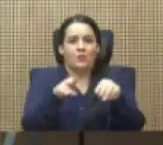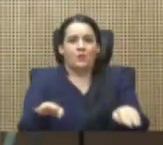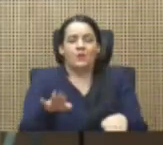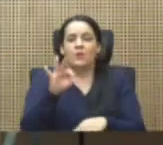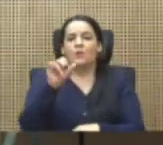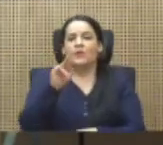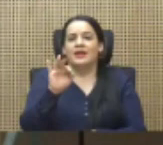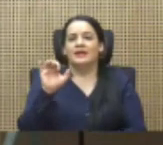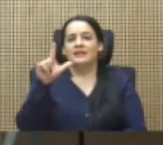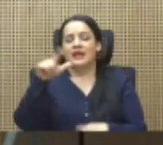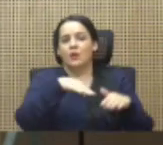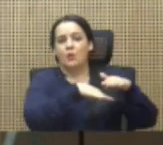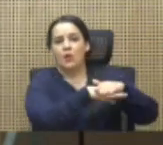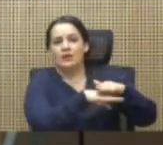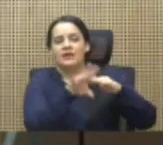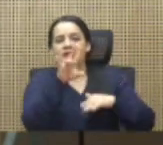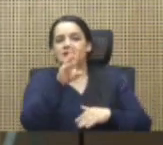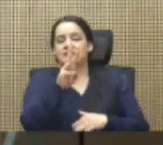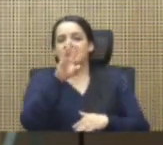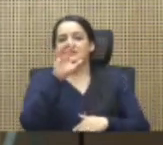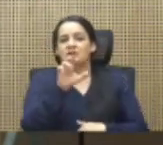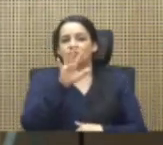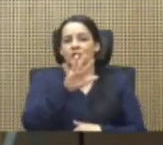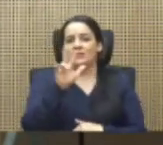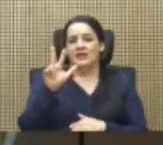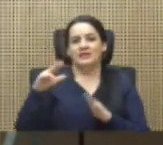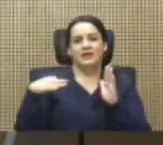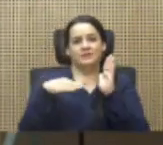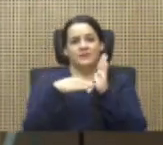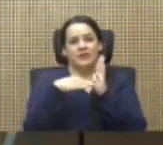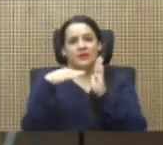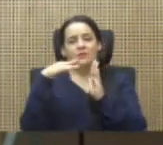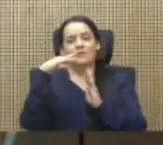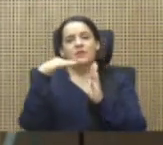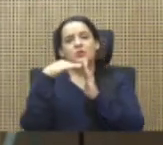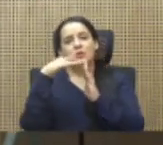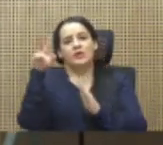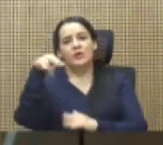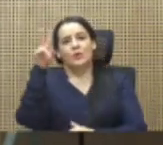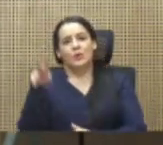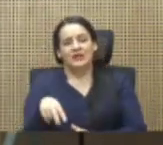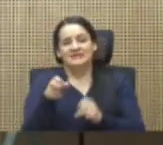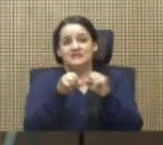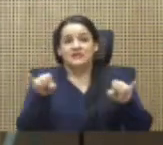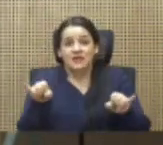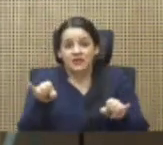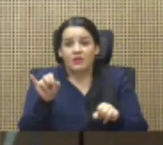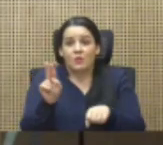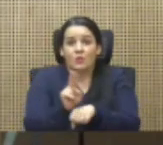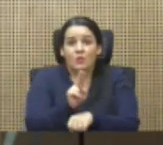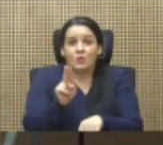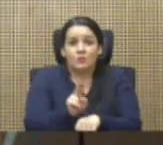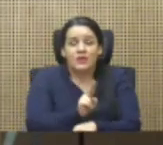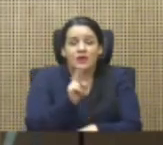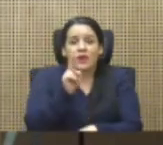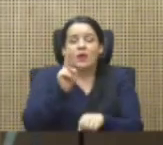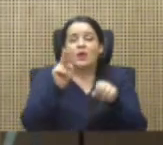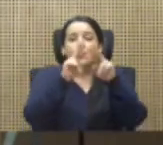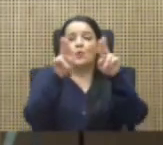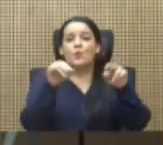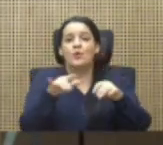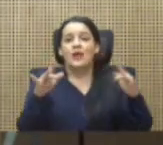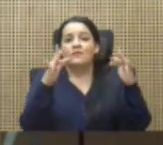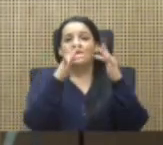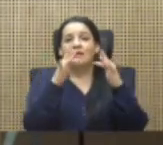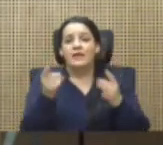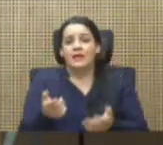de 153.000 millones de colones sin invertir en una red educativa que es el destino que legalmente